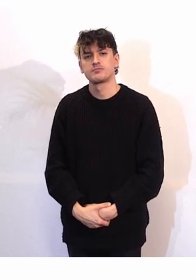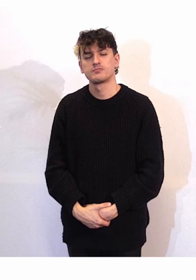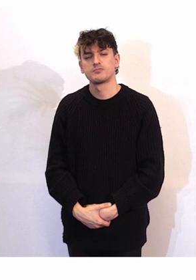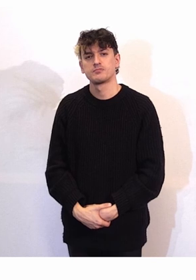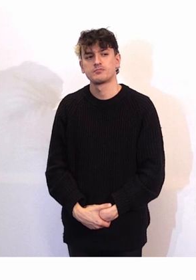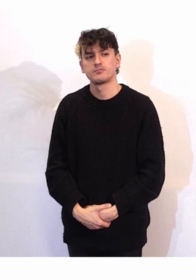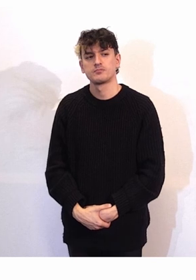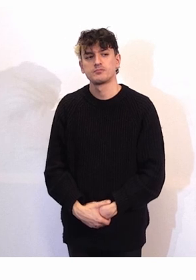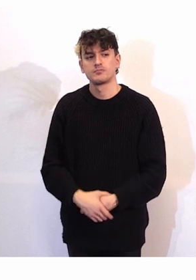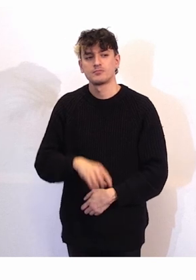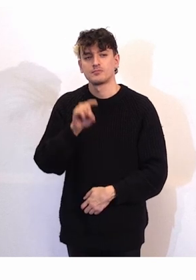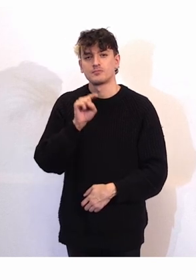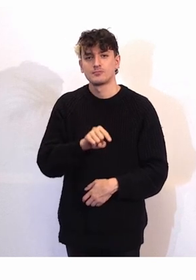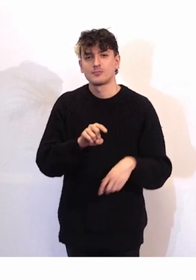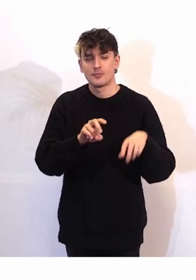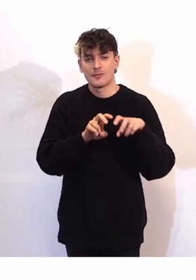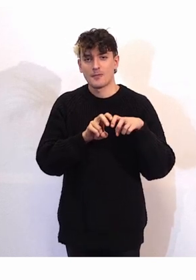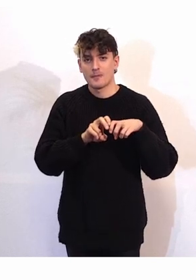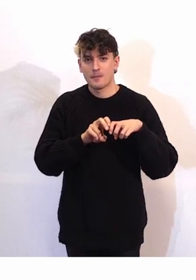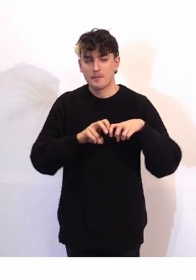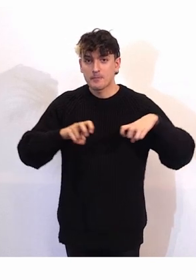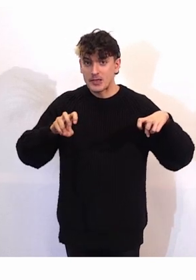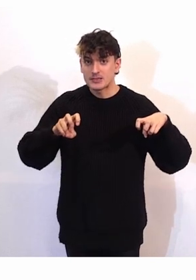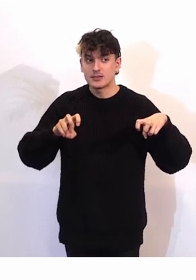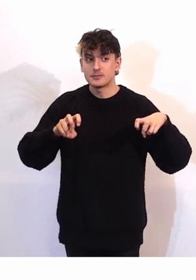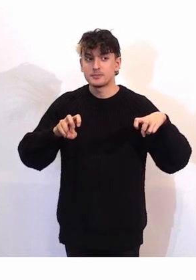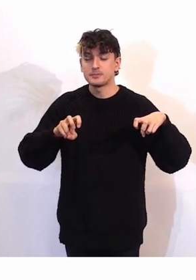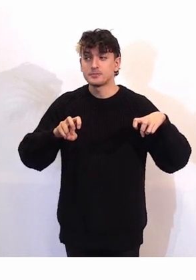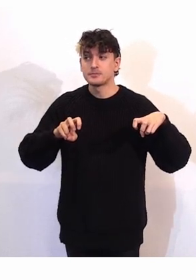Esta mesa también está Marlene Ortiz.